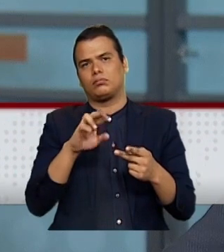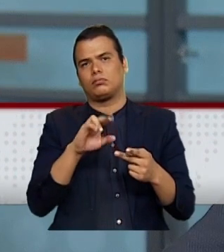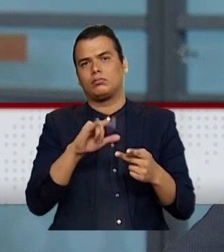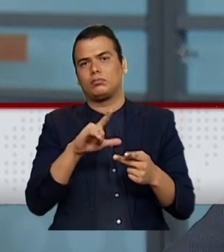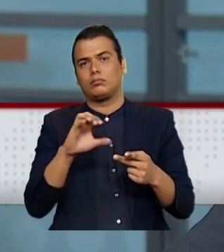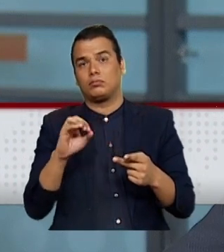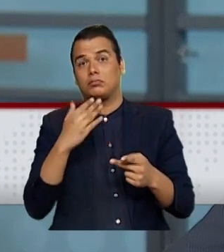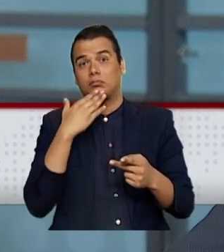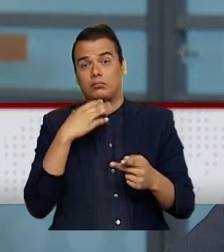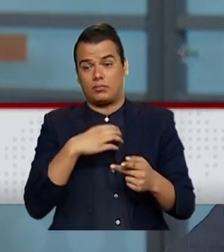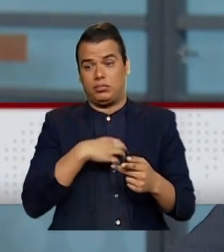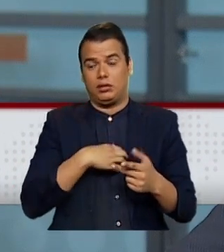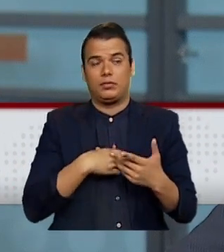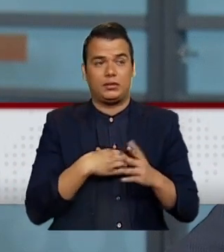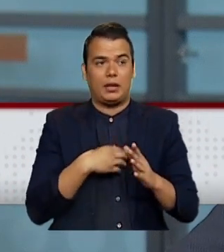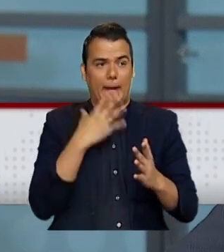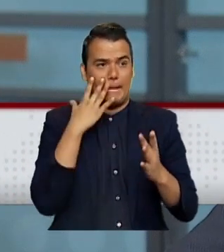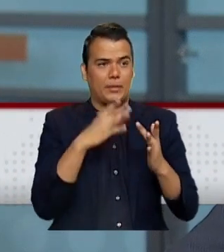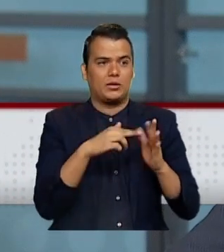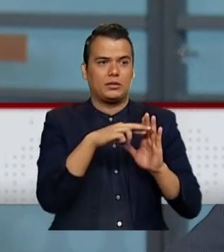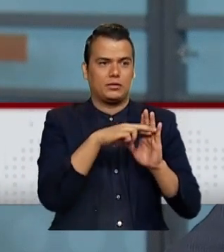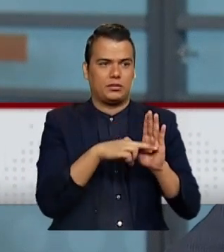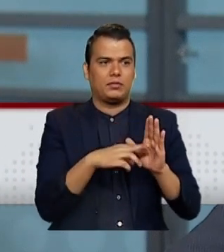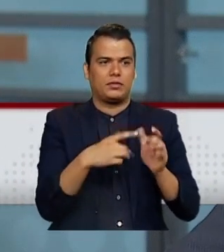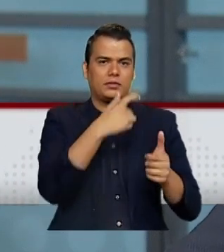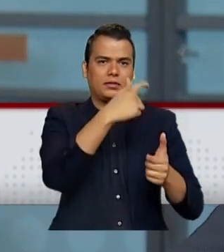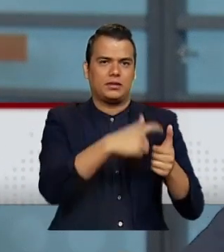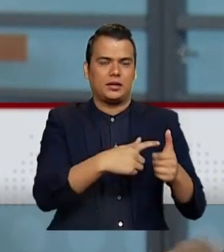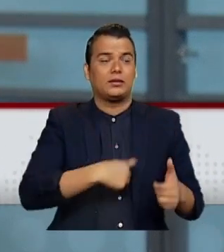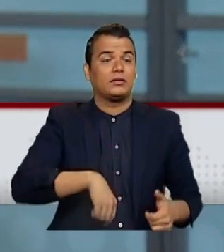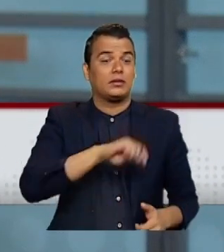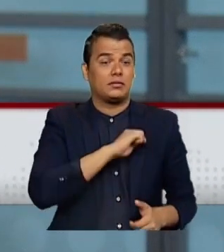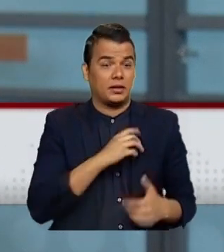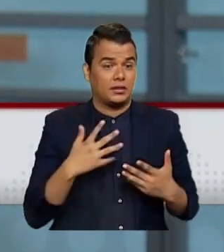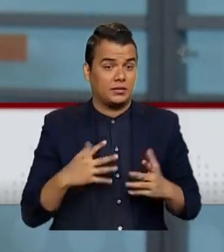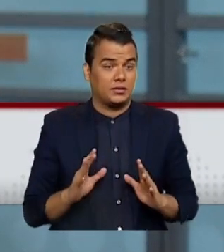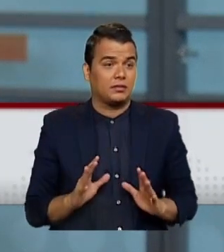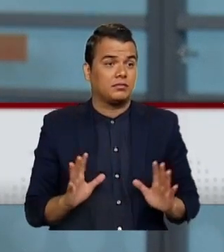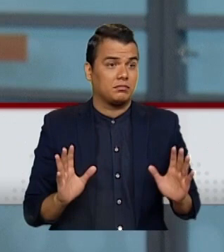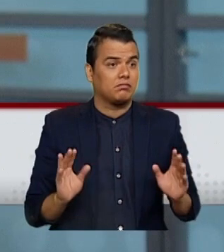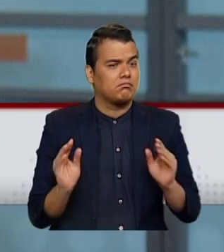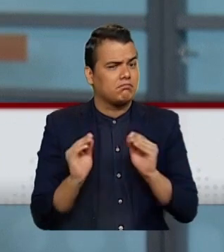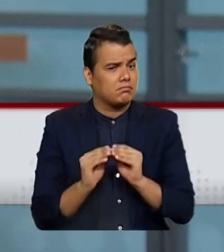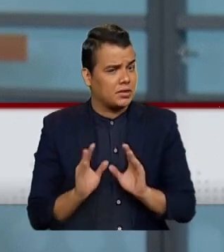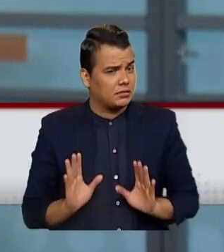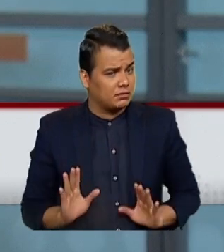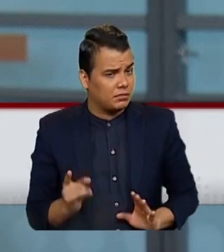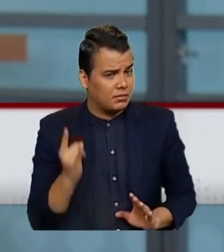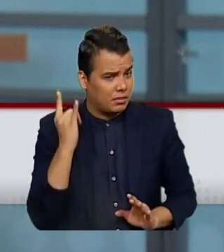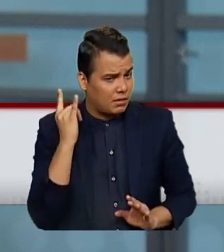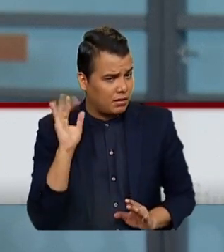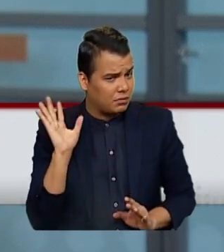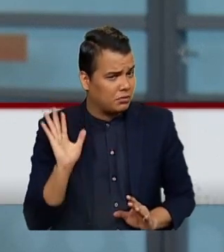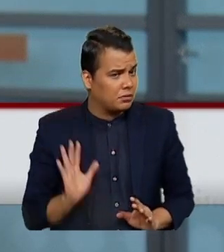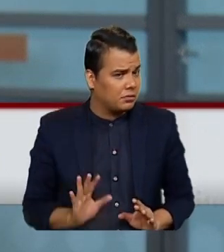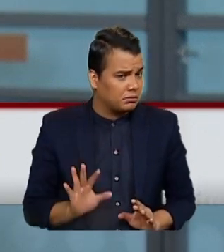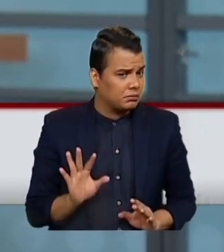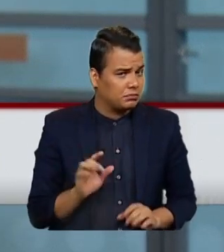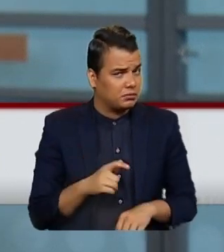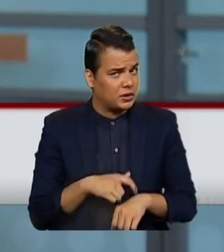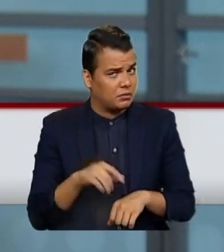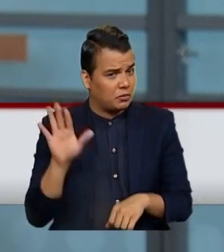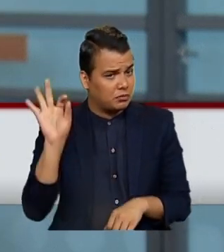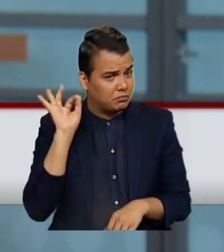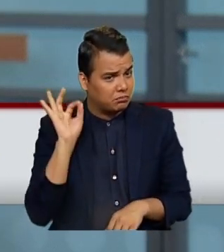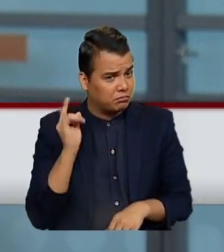derecho a decir que fue campeón, por reglamentación, que fue campeón en España. Sí. ¿Y ahora qué? ¿Será que tendrá la oportunidad? ¿Algo le tocará? ¿Algunos minutos?